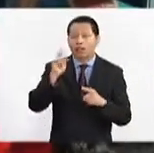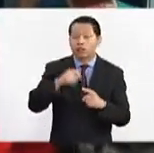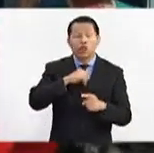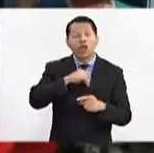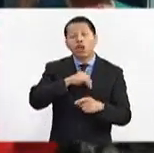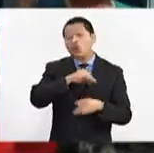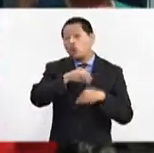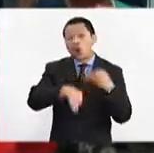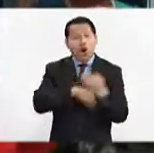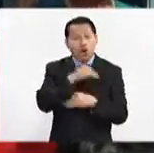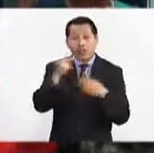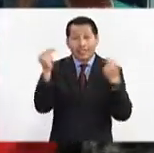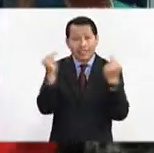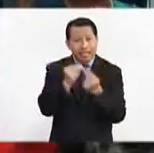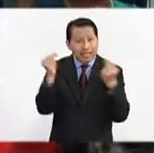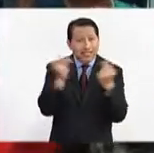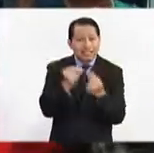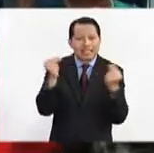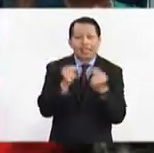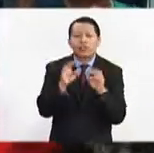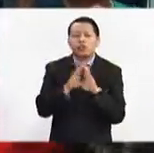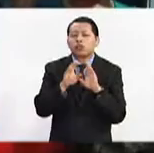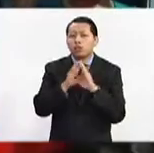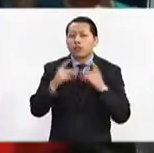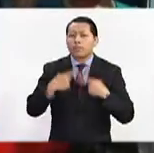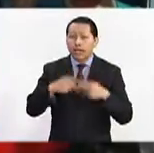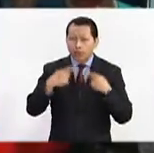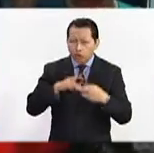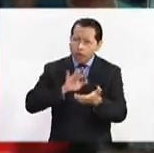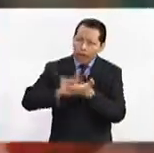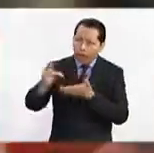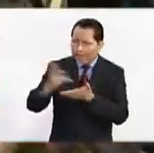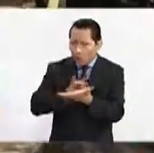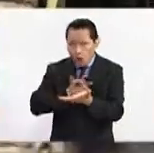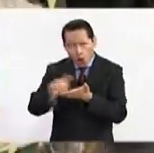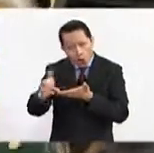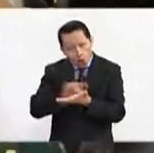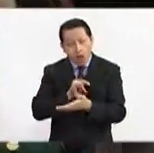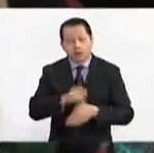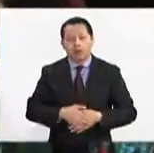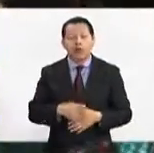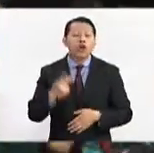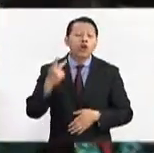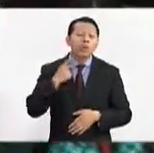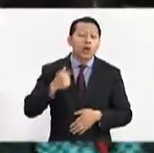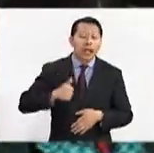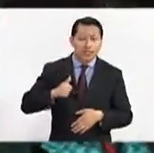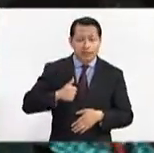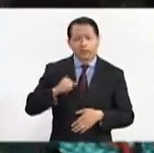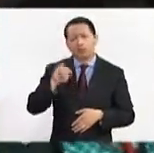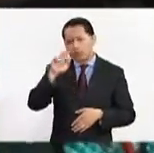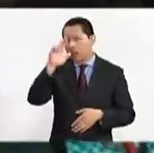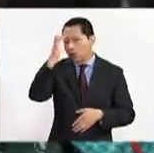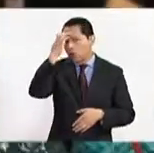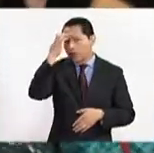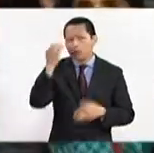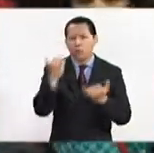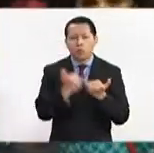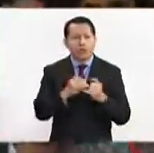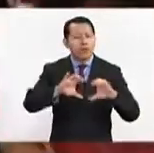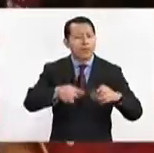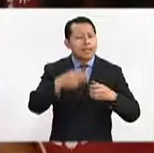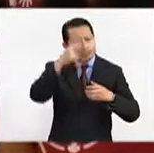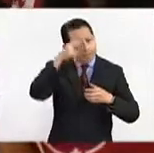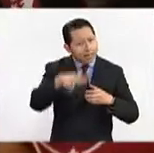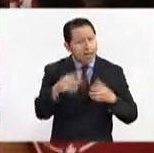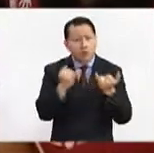necesitamos de cualquier persona y ahora lo necesitamos a ellos. Políticos canadienses reconocieron la solidaridad de la comunidad